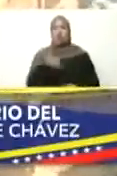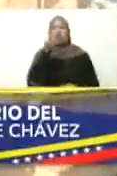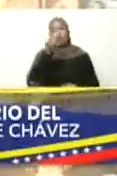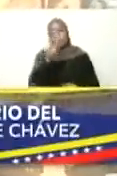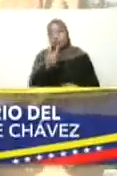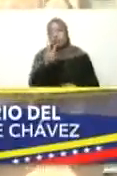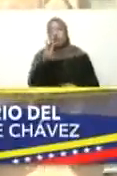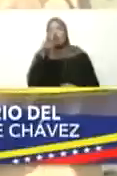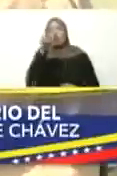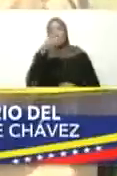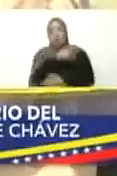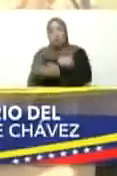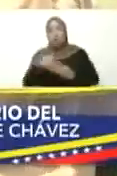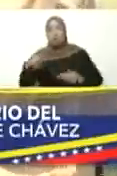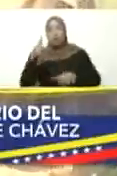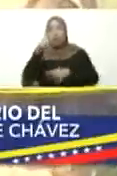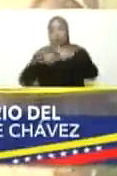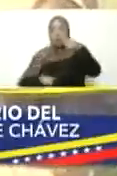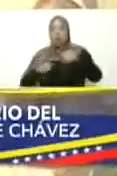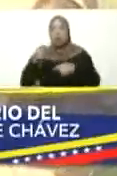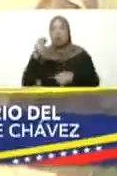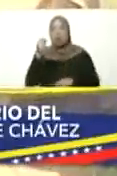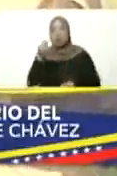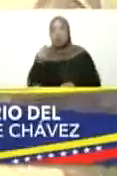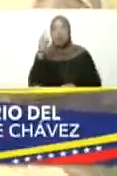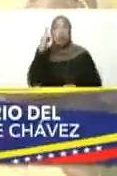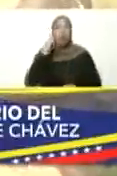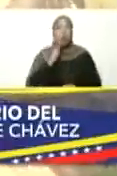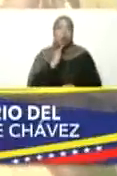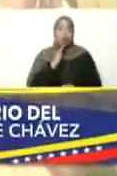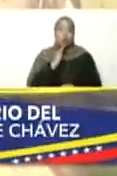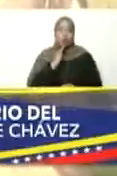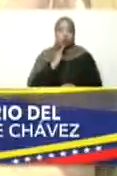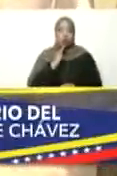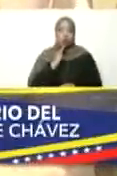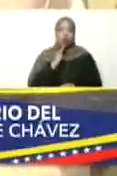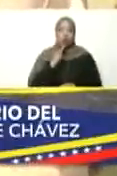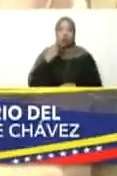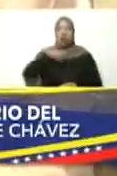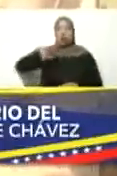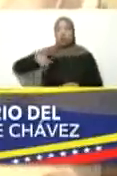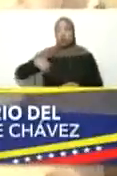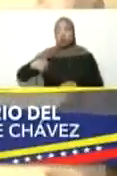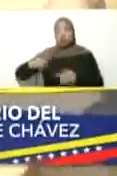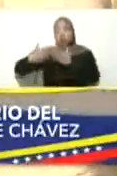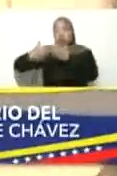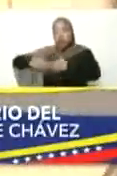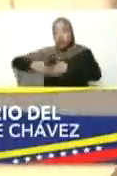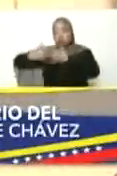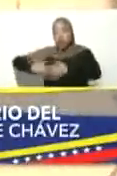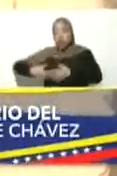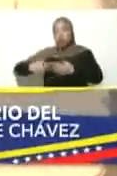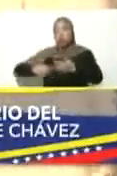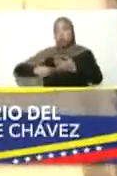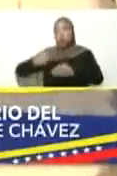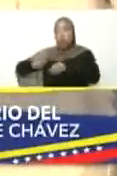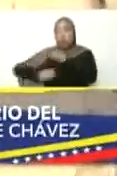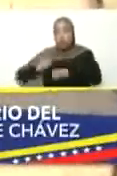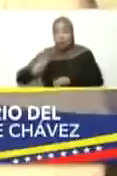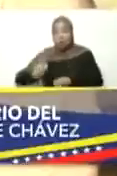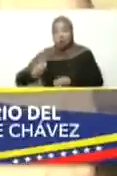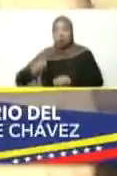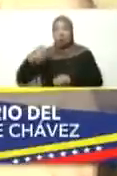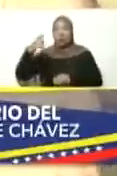2,5 millones de bolívares, por ahí más o menos, presidente. Bueno. Porque estamos planteando instalar no solamente aulas, sino